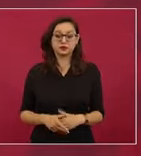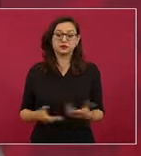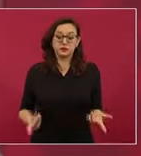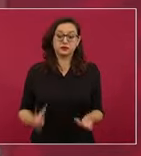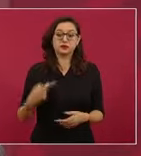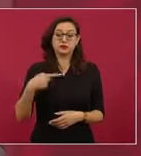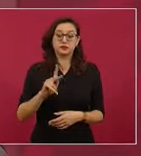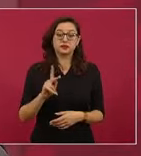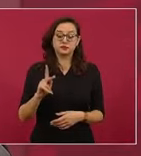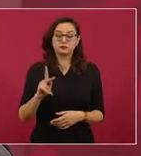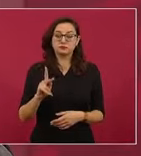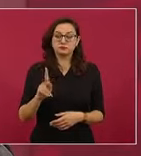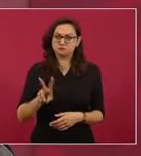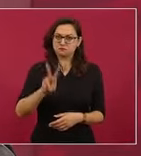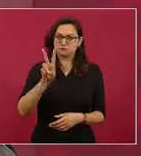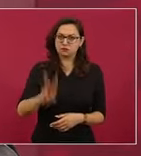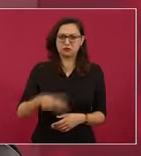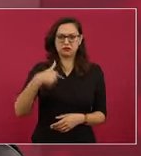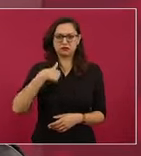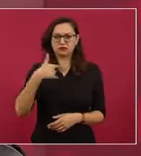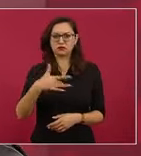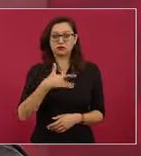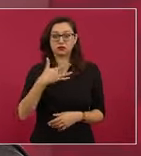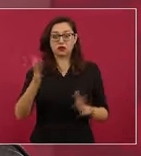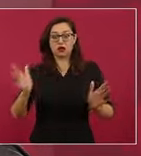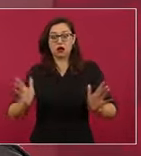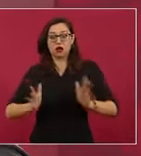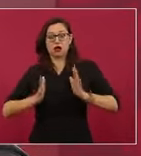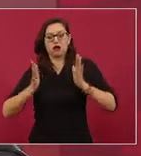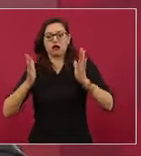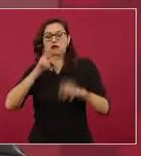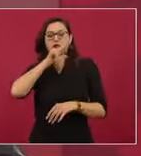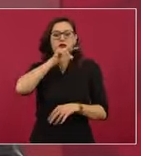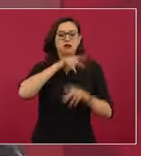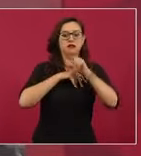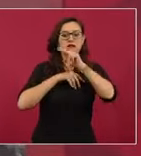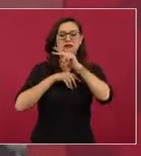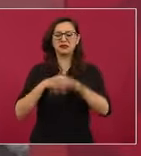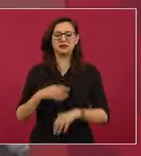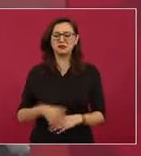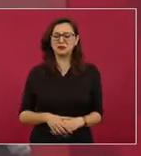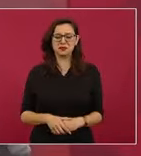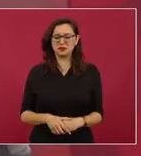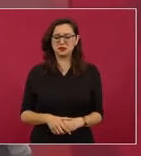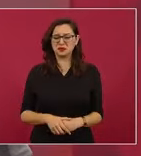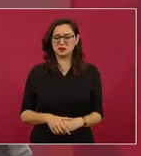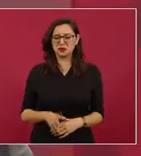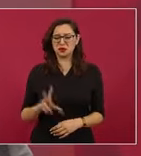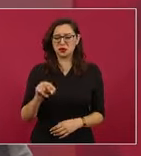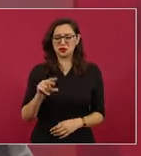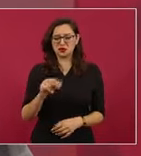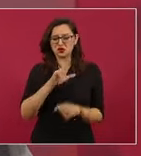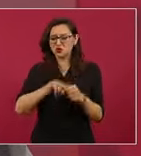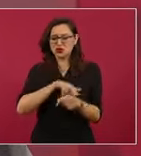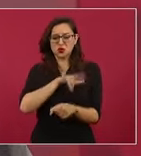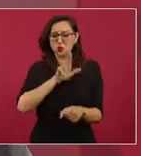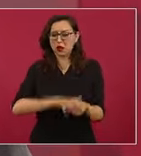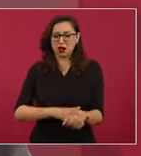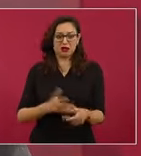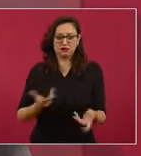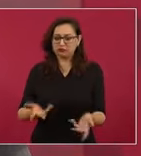sorprendamos, no es motivo de alarma, no es algo extraordinario, es normal en un